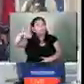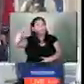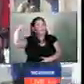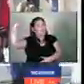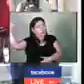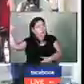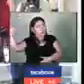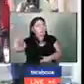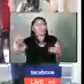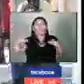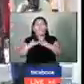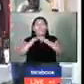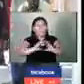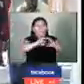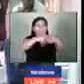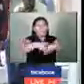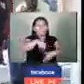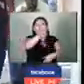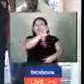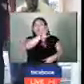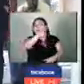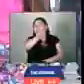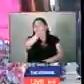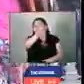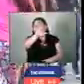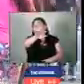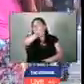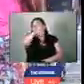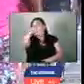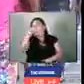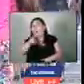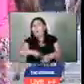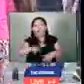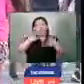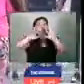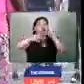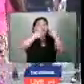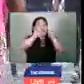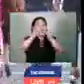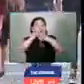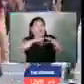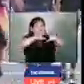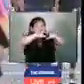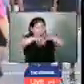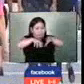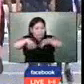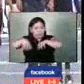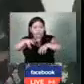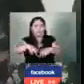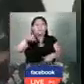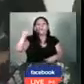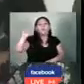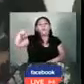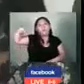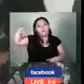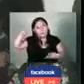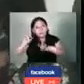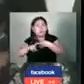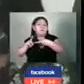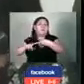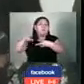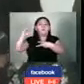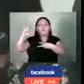Además, distribuirá 30.78 millones en sus ocho instituciones adscritas, como Defensoría del Consumidor,